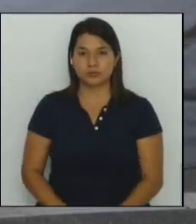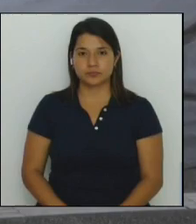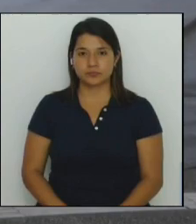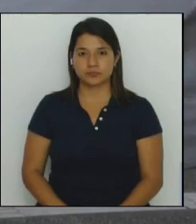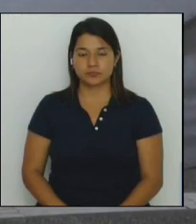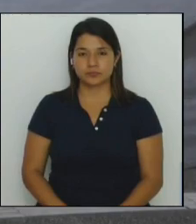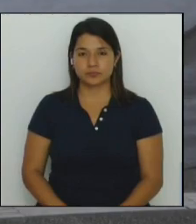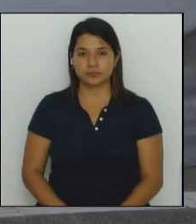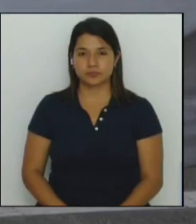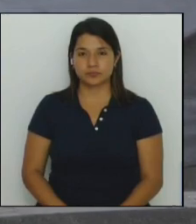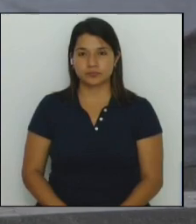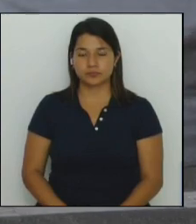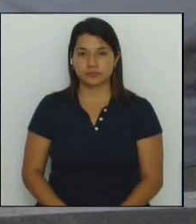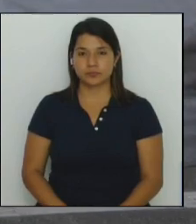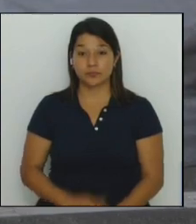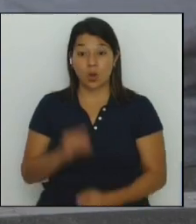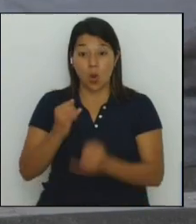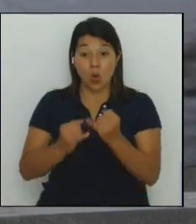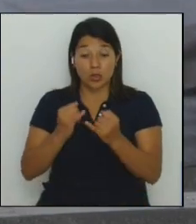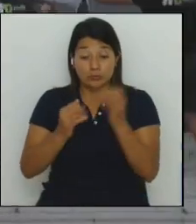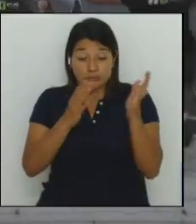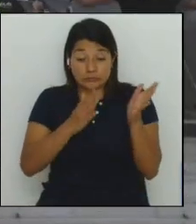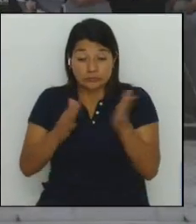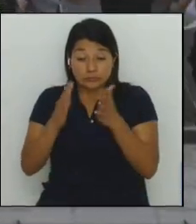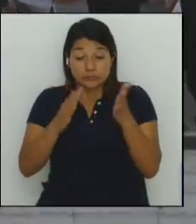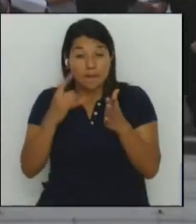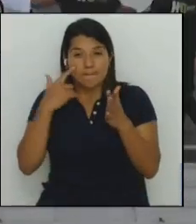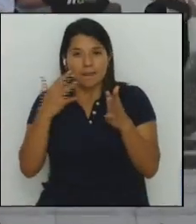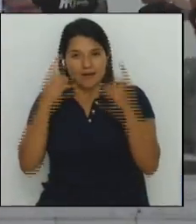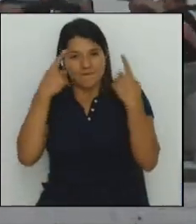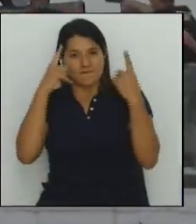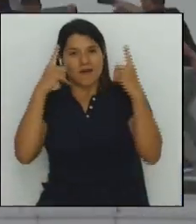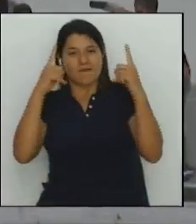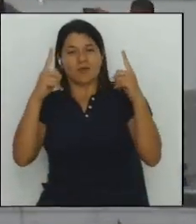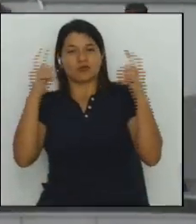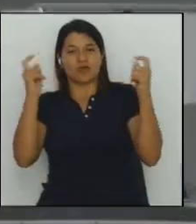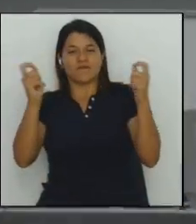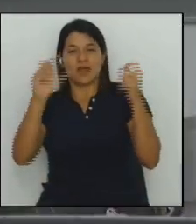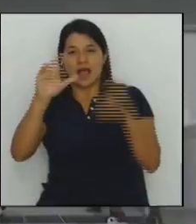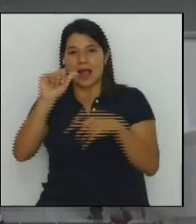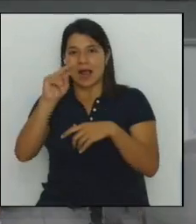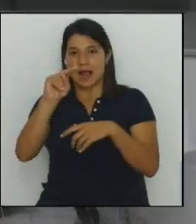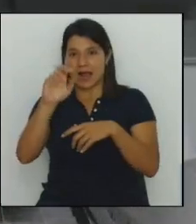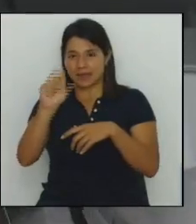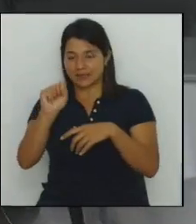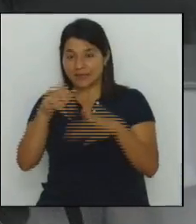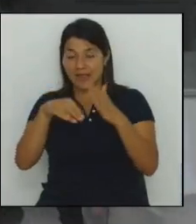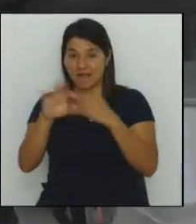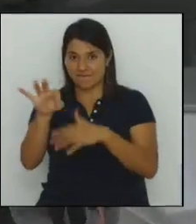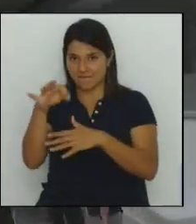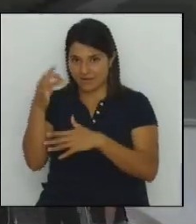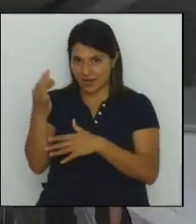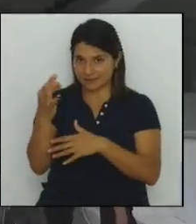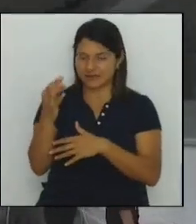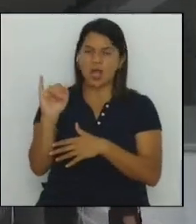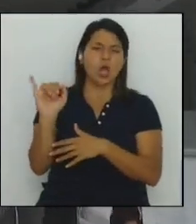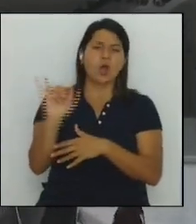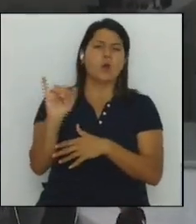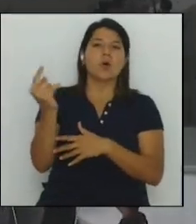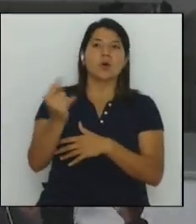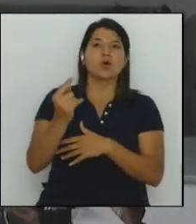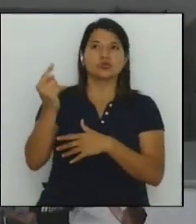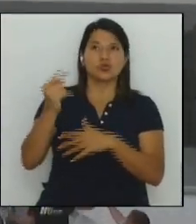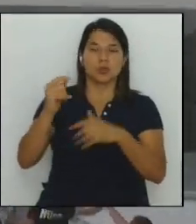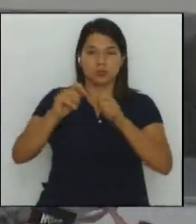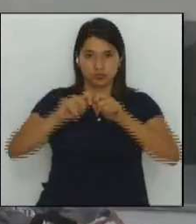Últimos preparativos para el prestigioso Festival de Cannes en Francia. Como marca la tradición, el póster de la nueva edición del encuentro